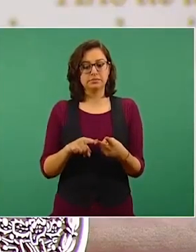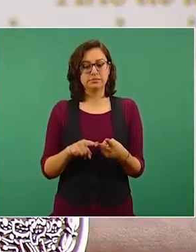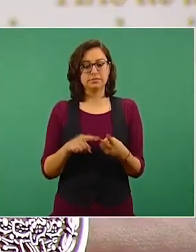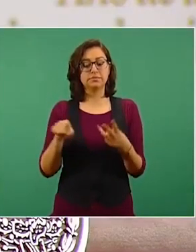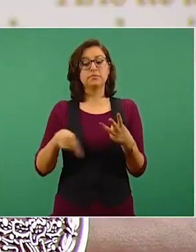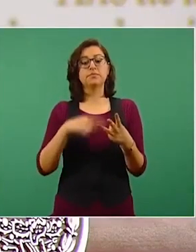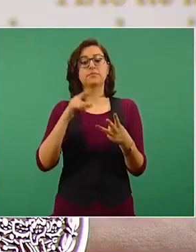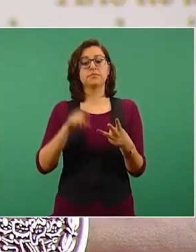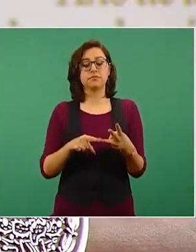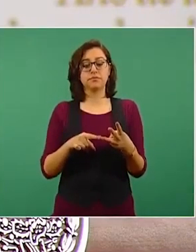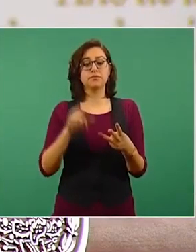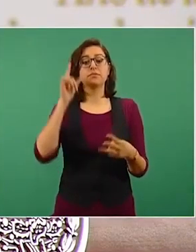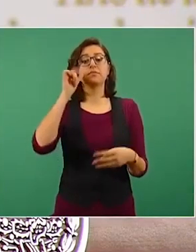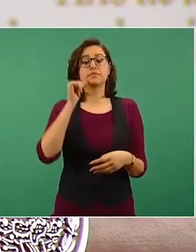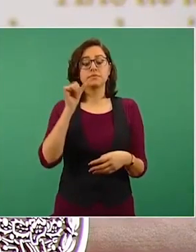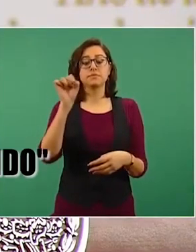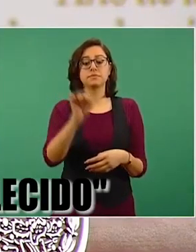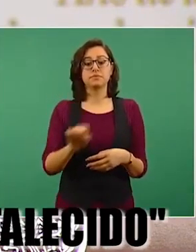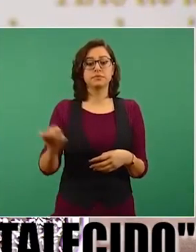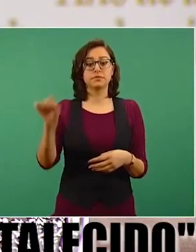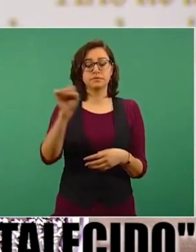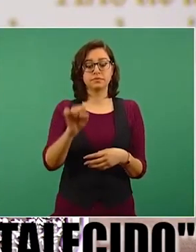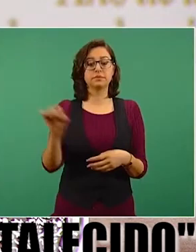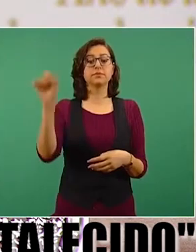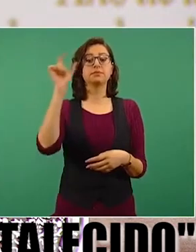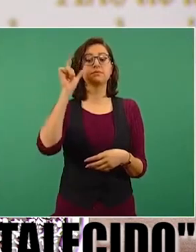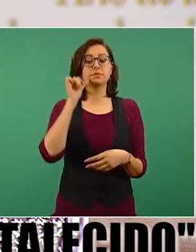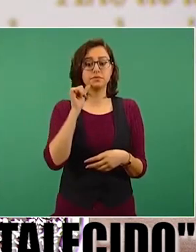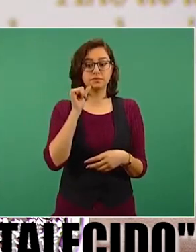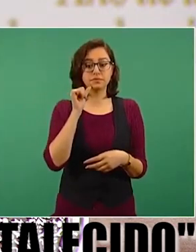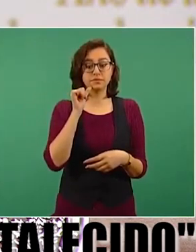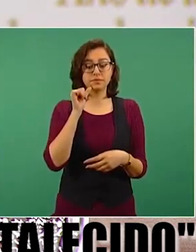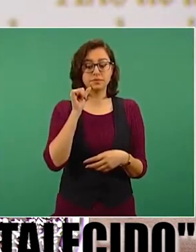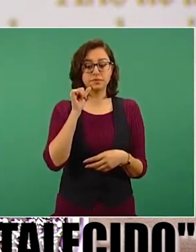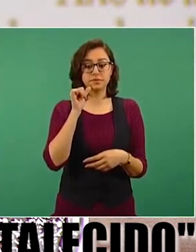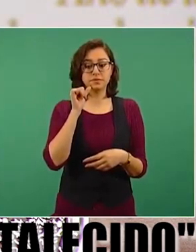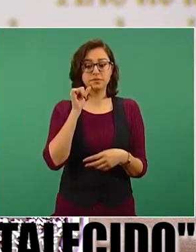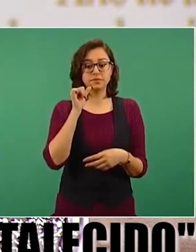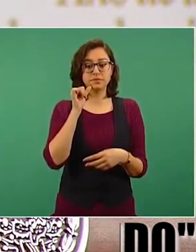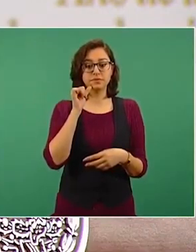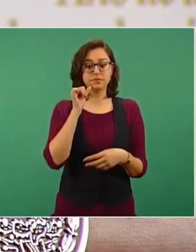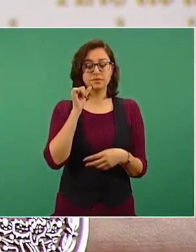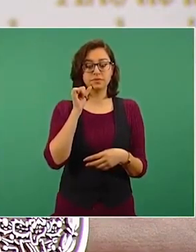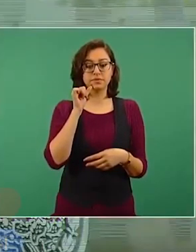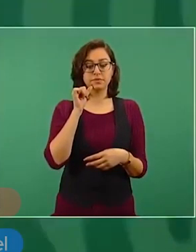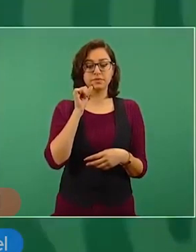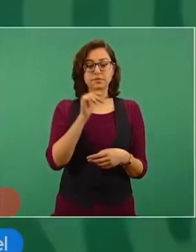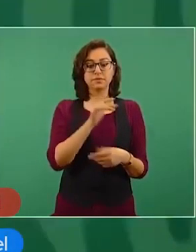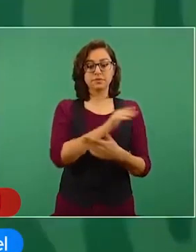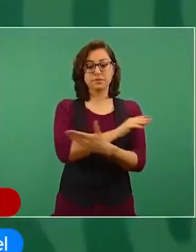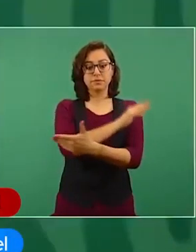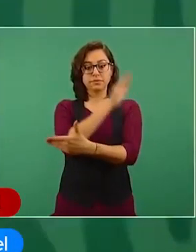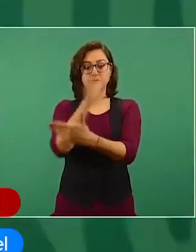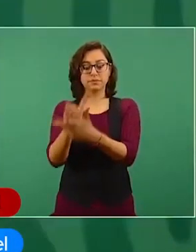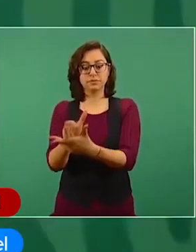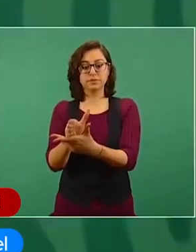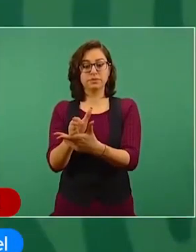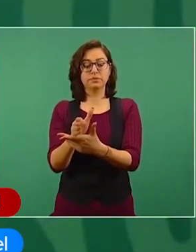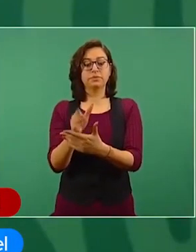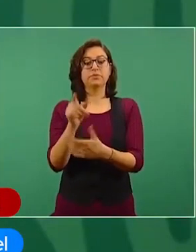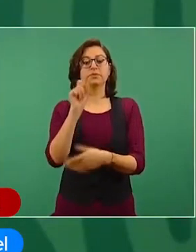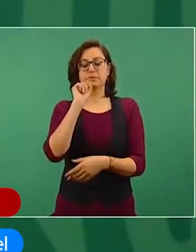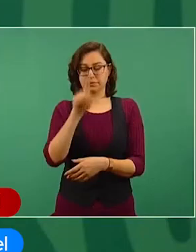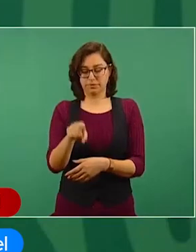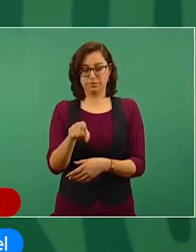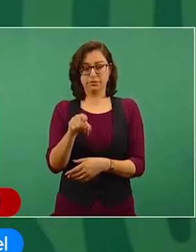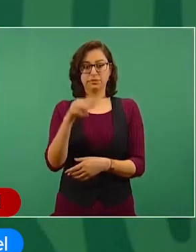señaló, permitirá que en las próximas elecciones saldrá fortalecido, ya que las encuestas indican que Morena ganará 13 de las